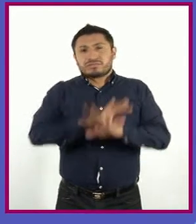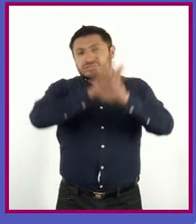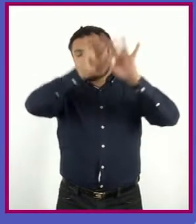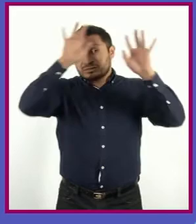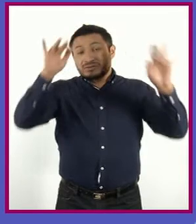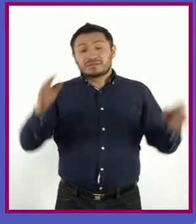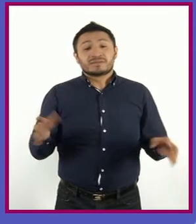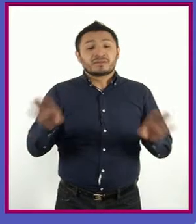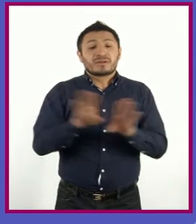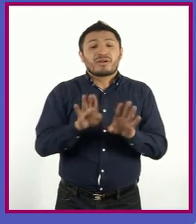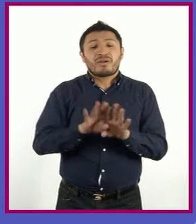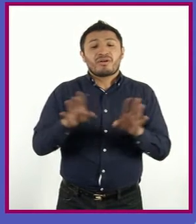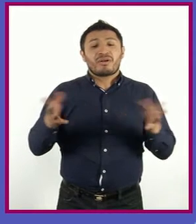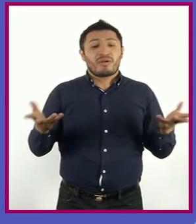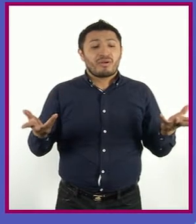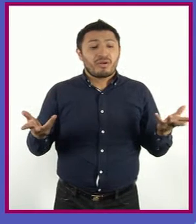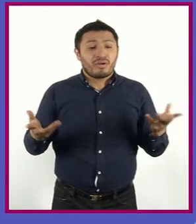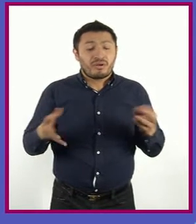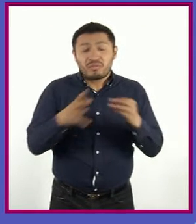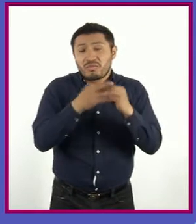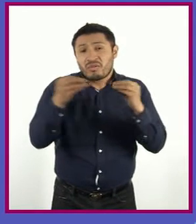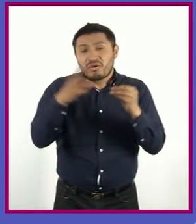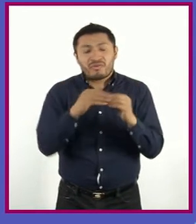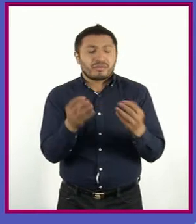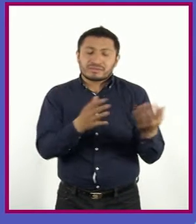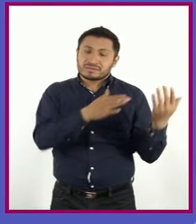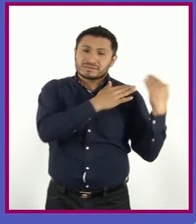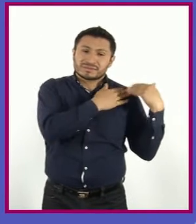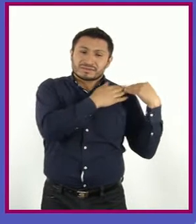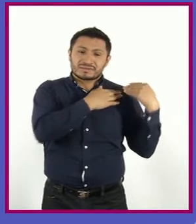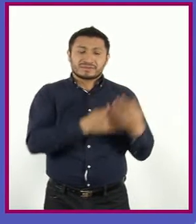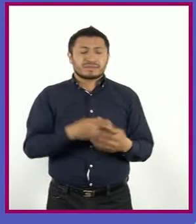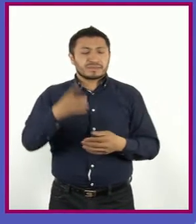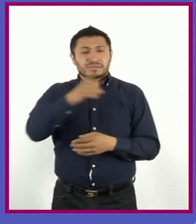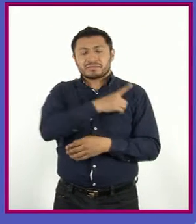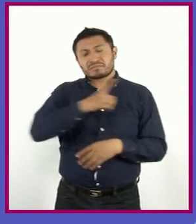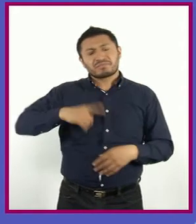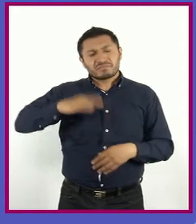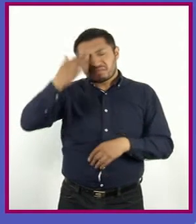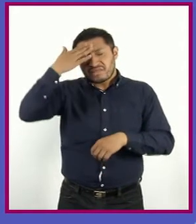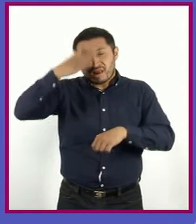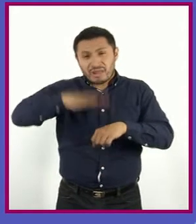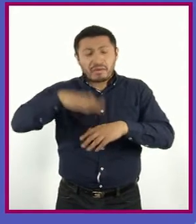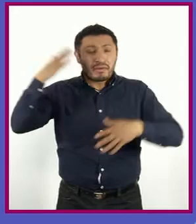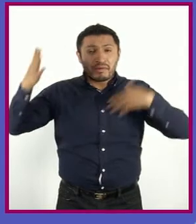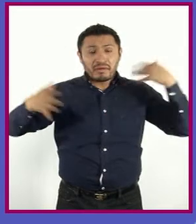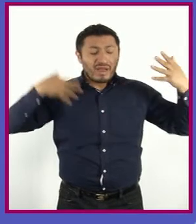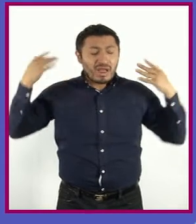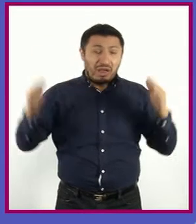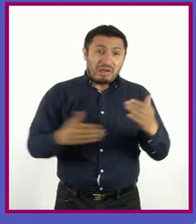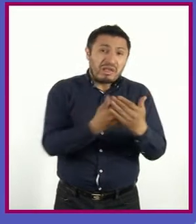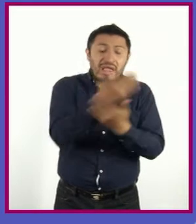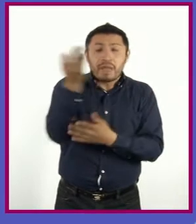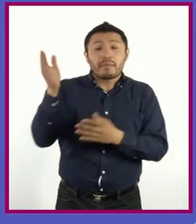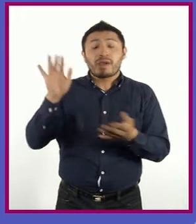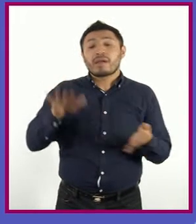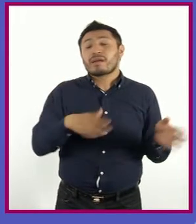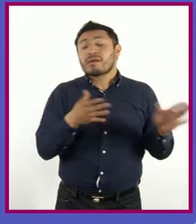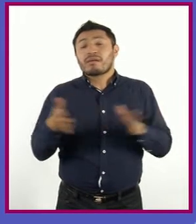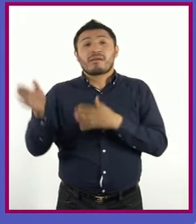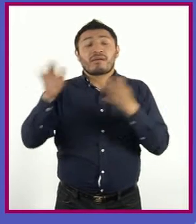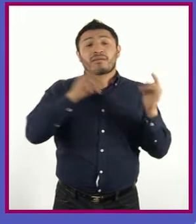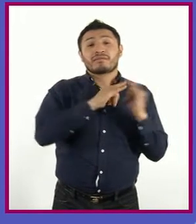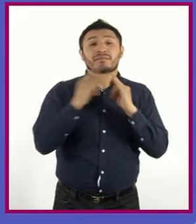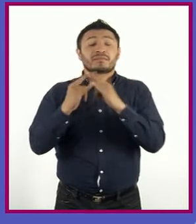unas frutas a la altura de mi hombro. Debe ser la memoria de los paseos matutinos por el mercado de frutas